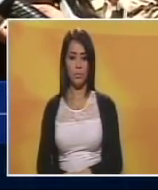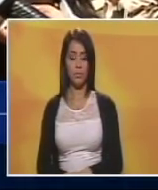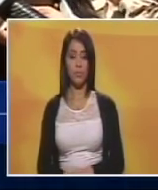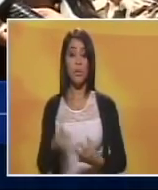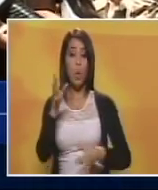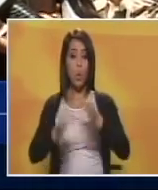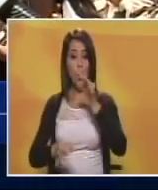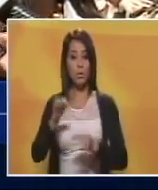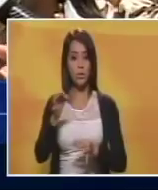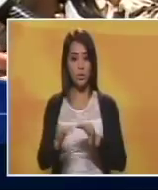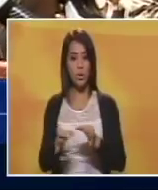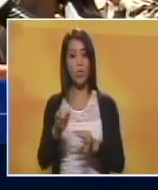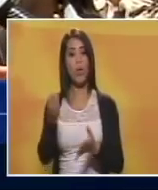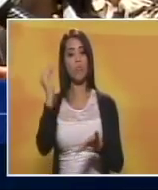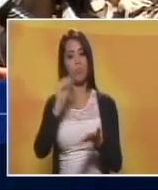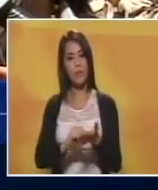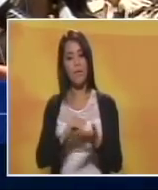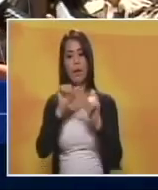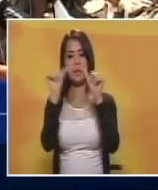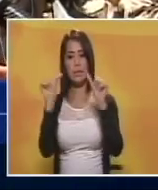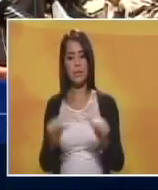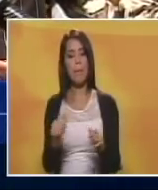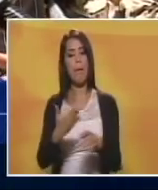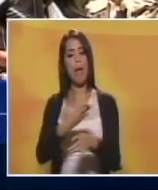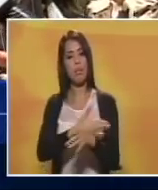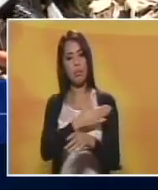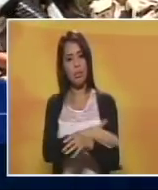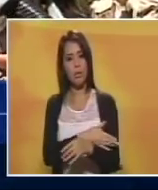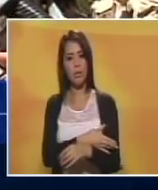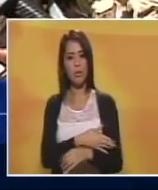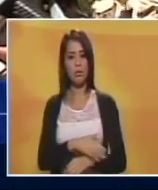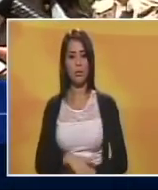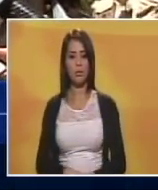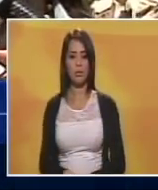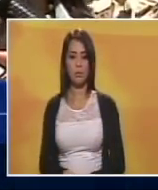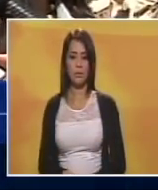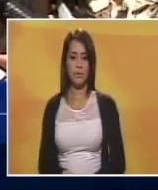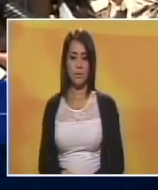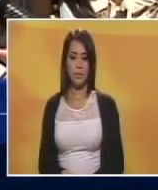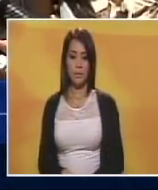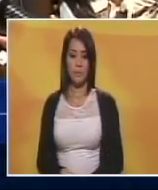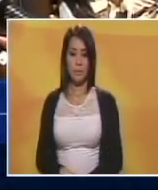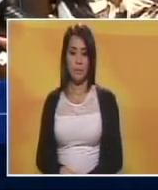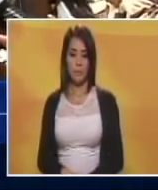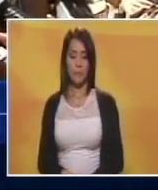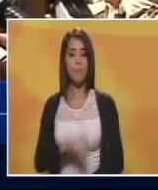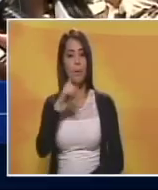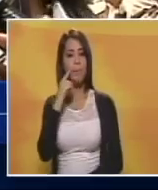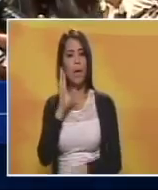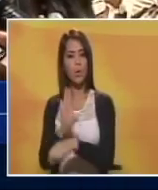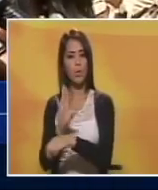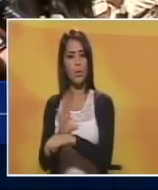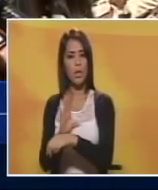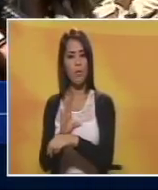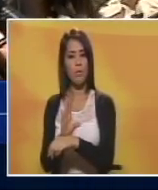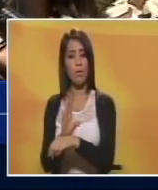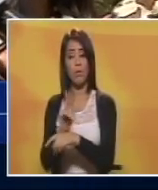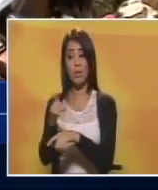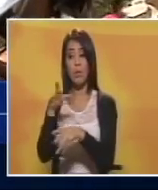¿Qué hizo Juan Requesens para traicionar a la patria? No sabe Requesens, no sabe la defensa de Requesens qué hizo Juan Requesens para atentar contra el presidente